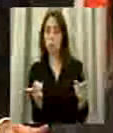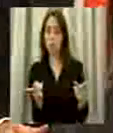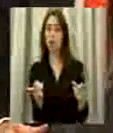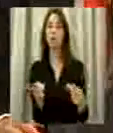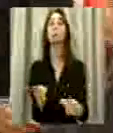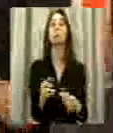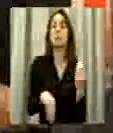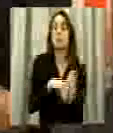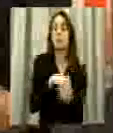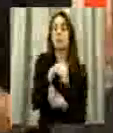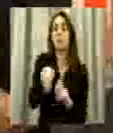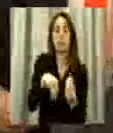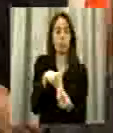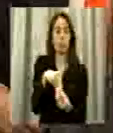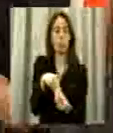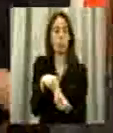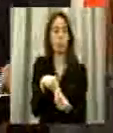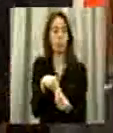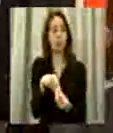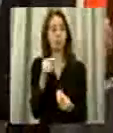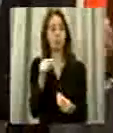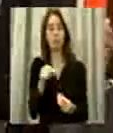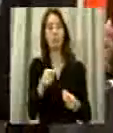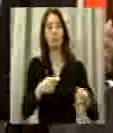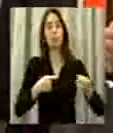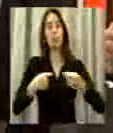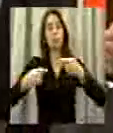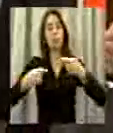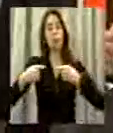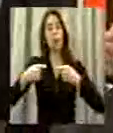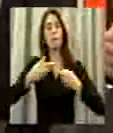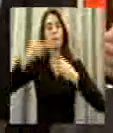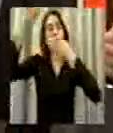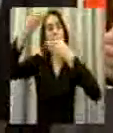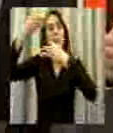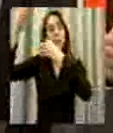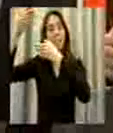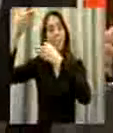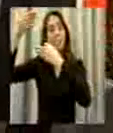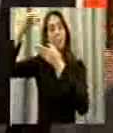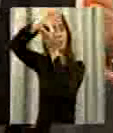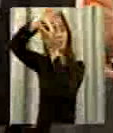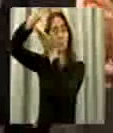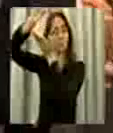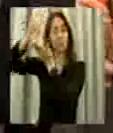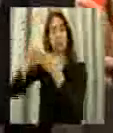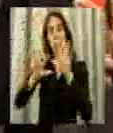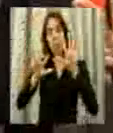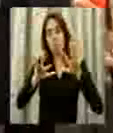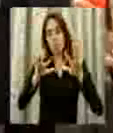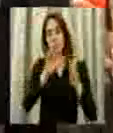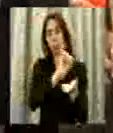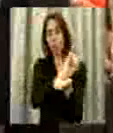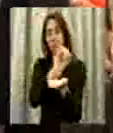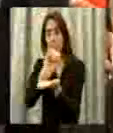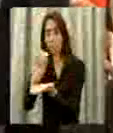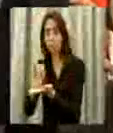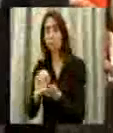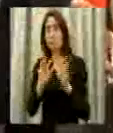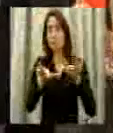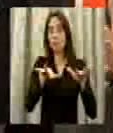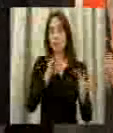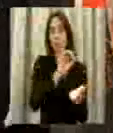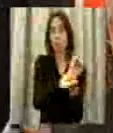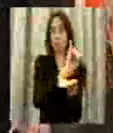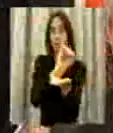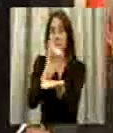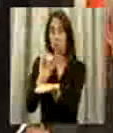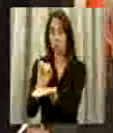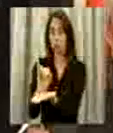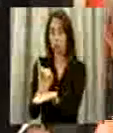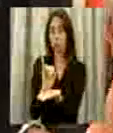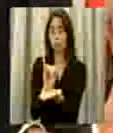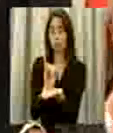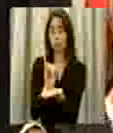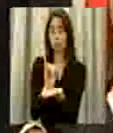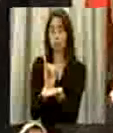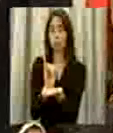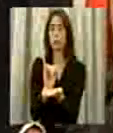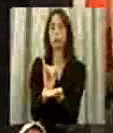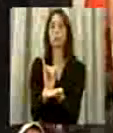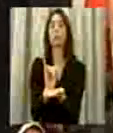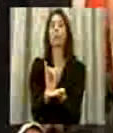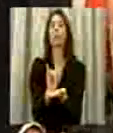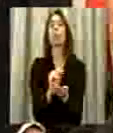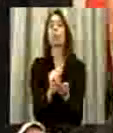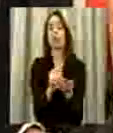están involucradas en una operación de comercio exterior. Hasta 19 instituciones. Y esas 19 instituciones generan un